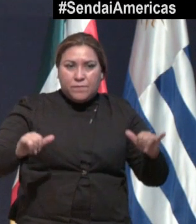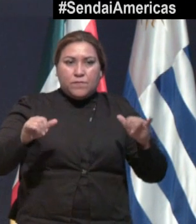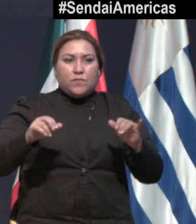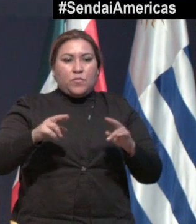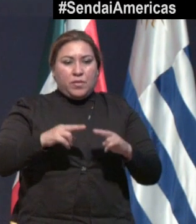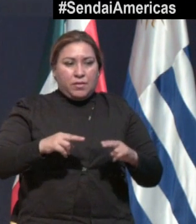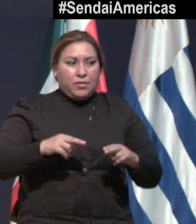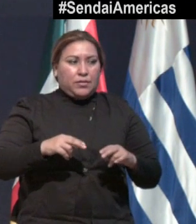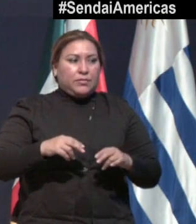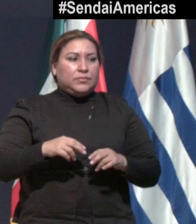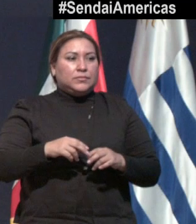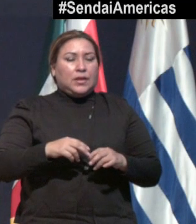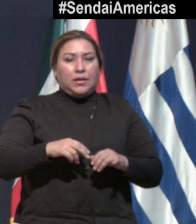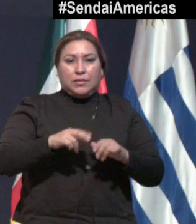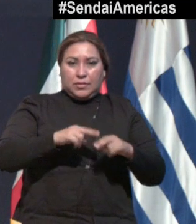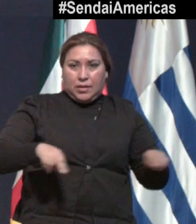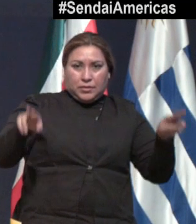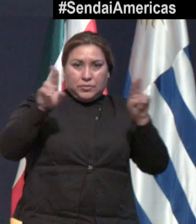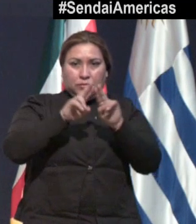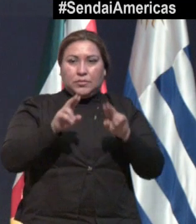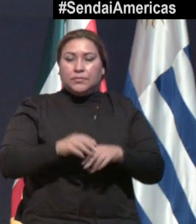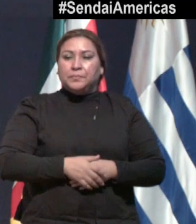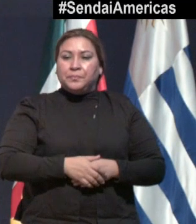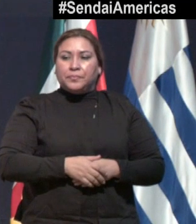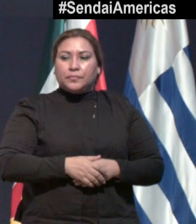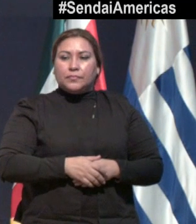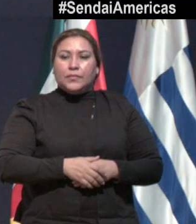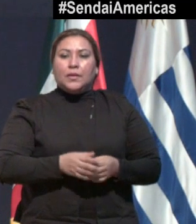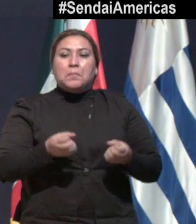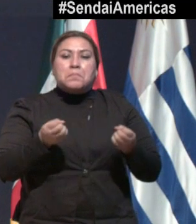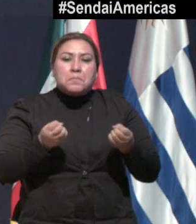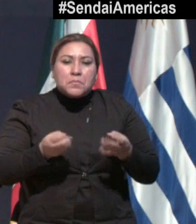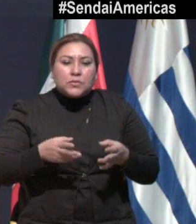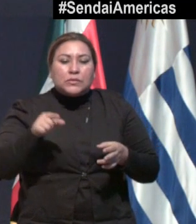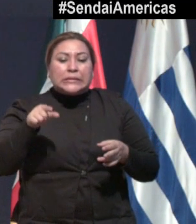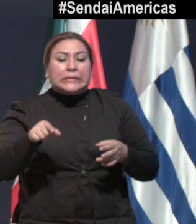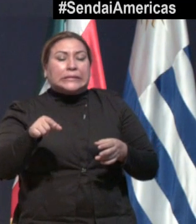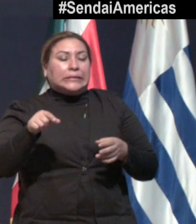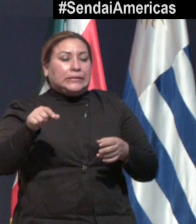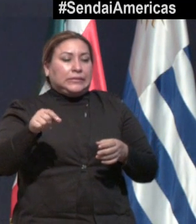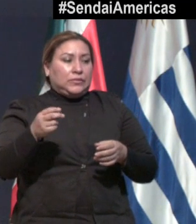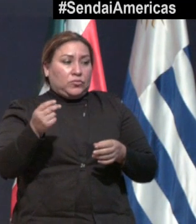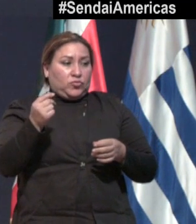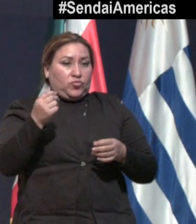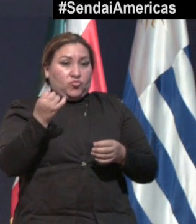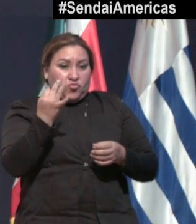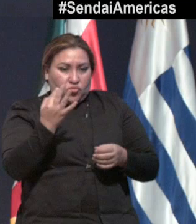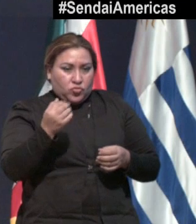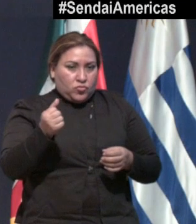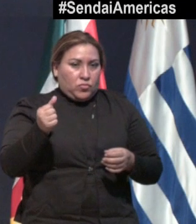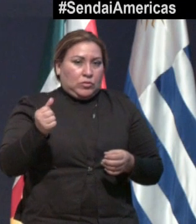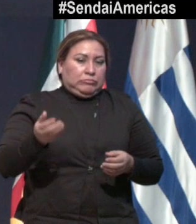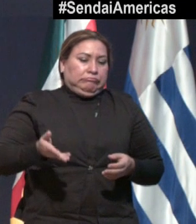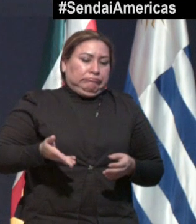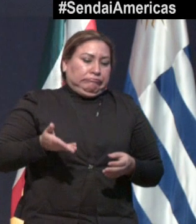todas las distintas fuentes de datos que tenemos. Entonces es una cifra significativa, en cierta forma